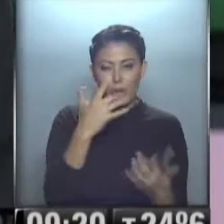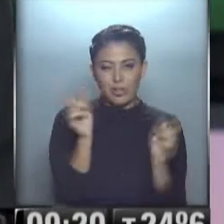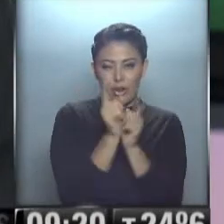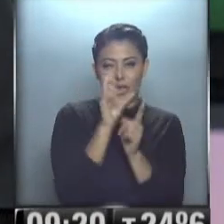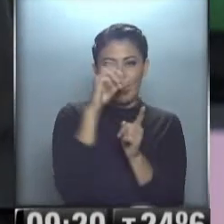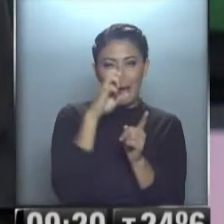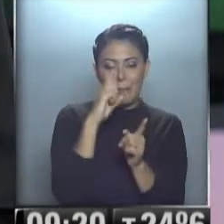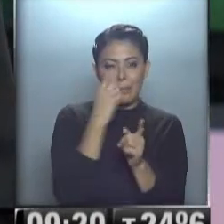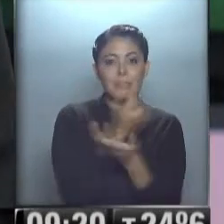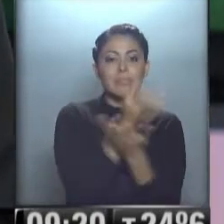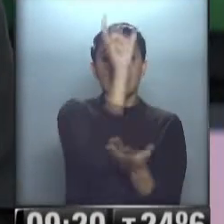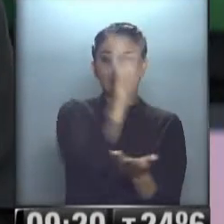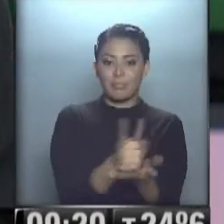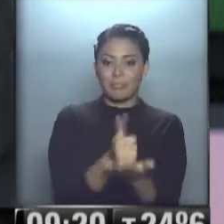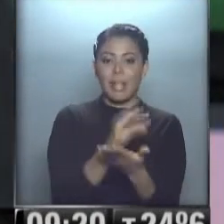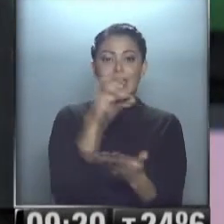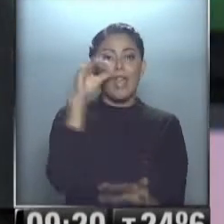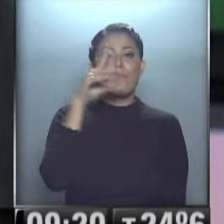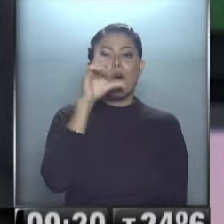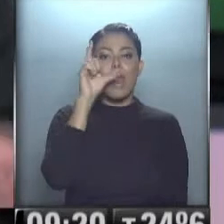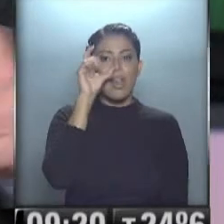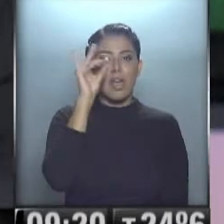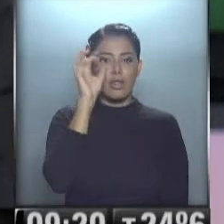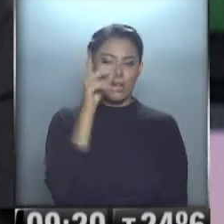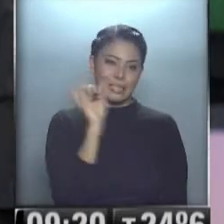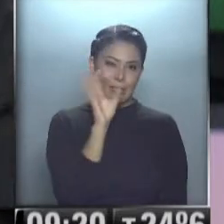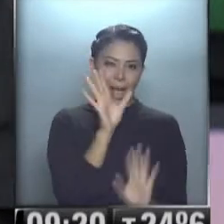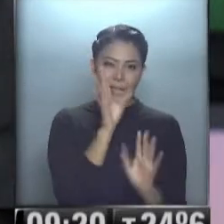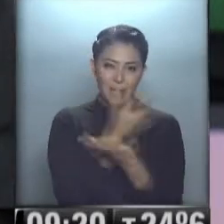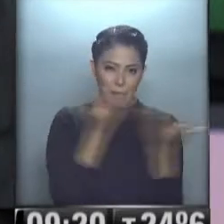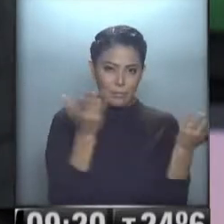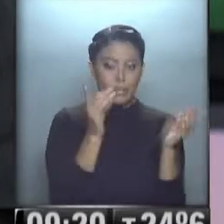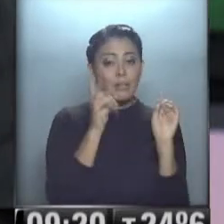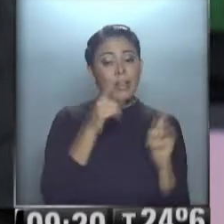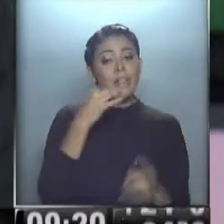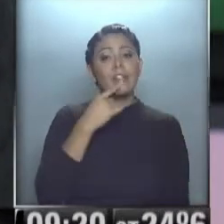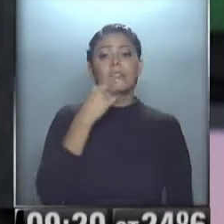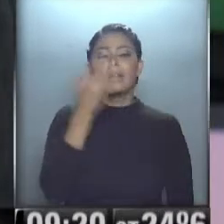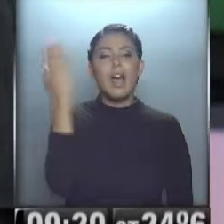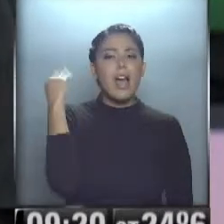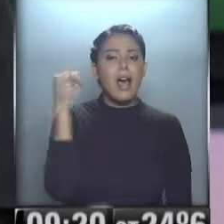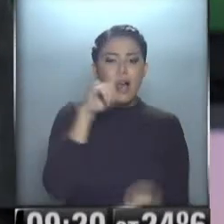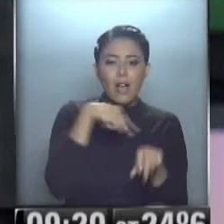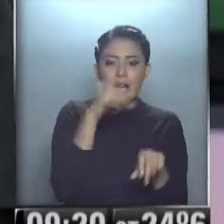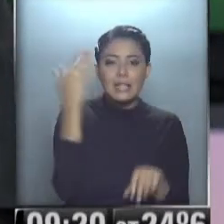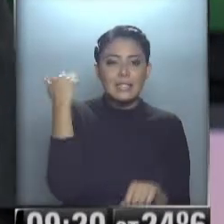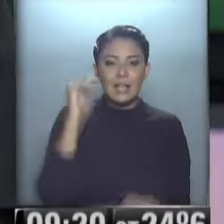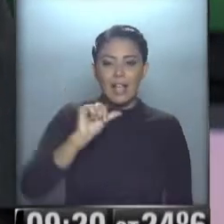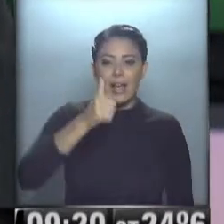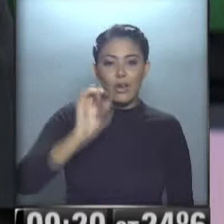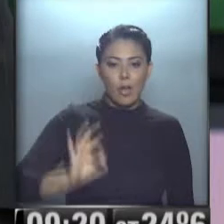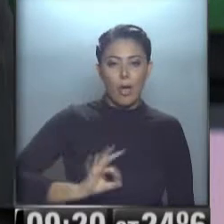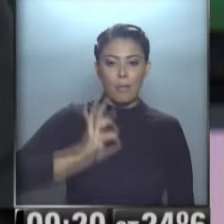su unipersonal, el demoledor, tenemos que hablar también de alguien que ganó anoche, hace muy poquitas horas, el